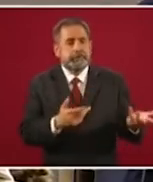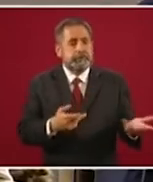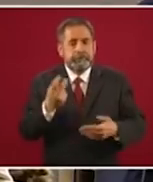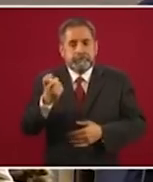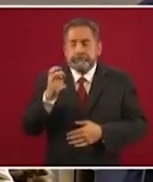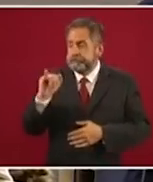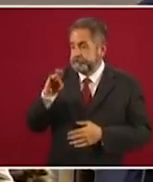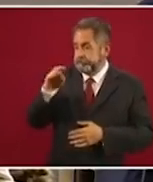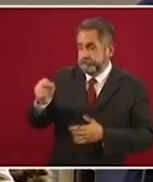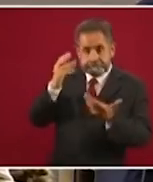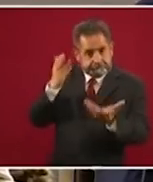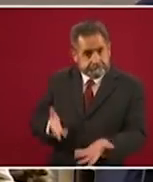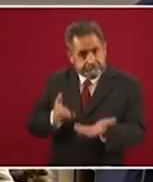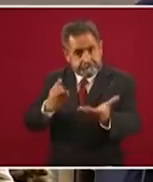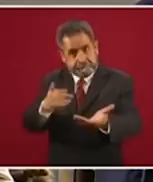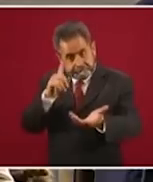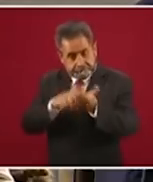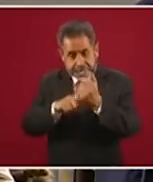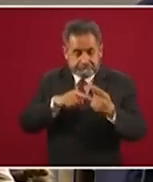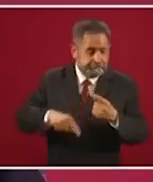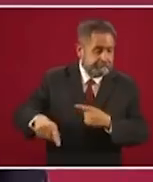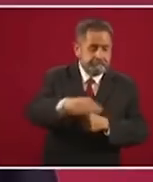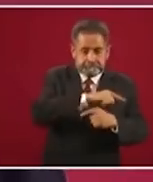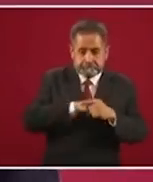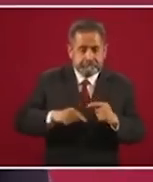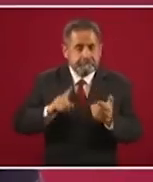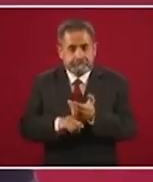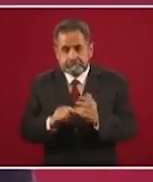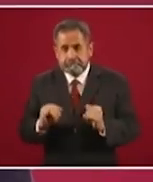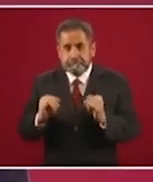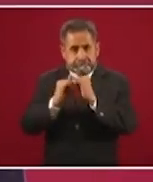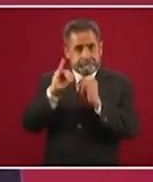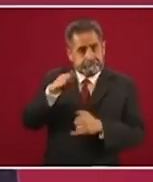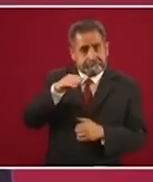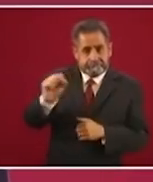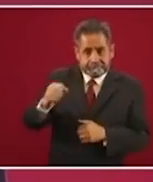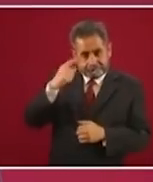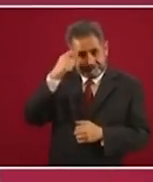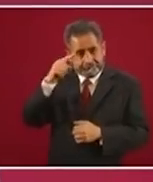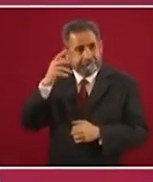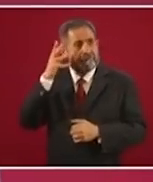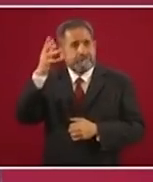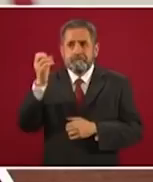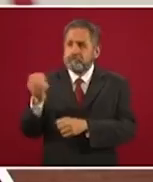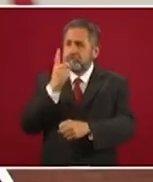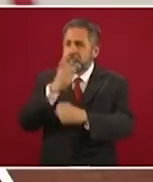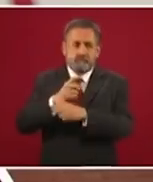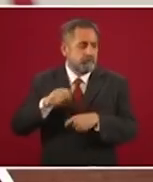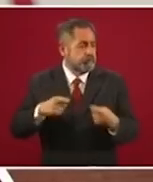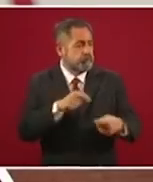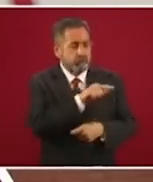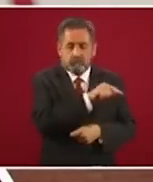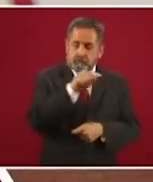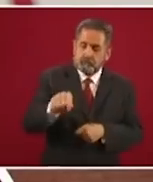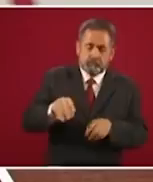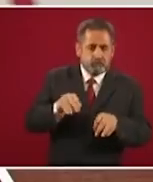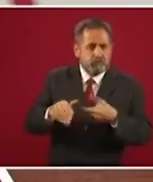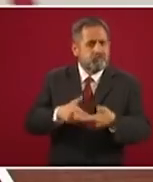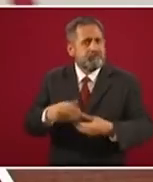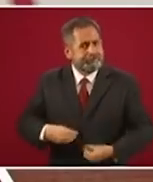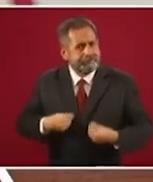vida profesional al interior del propio instituto, creemos que hay lugares en